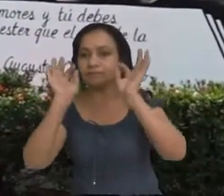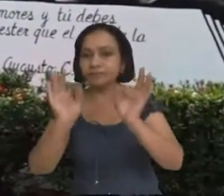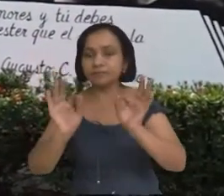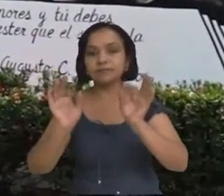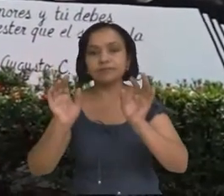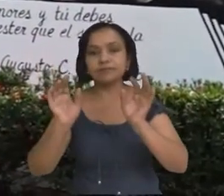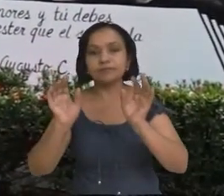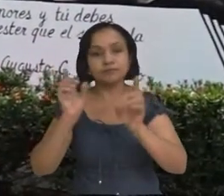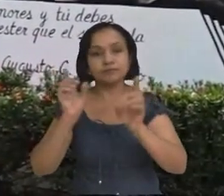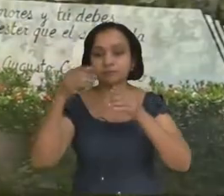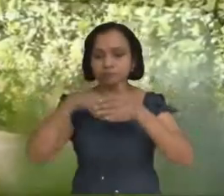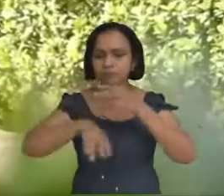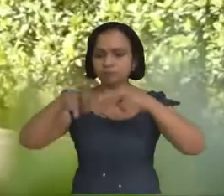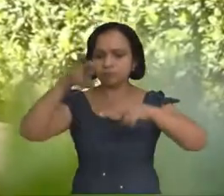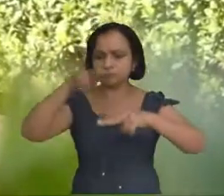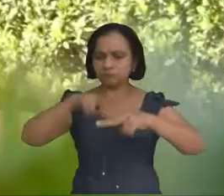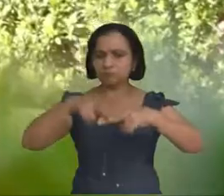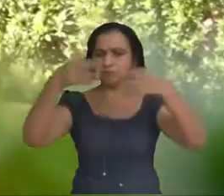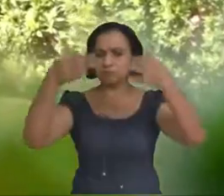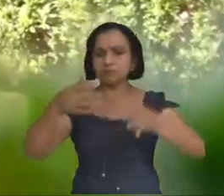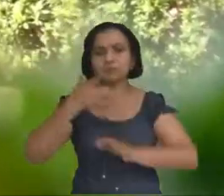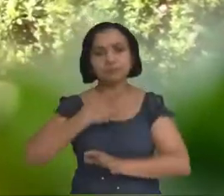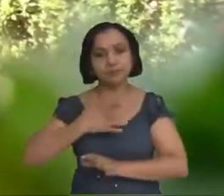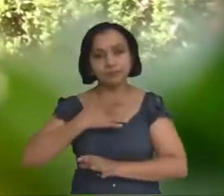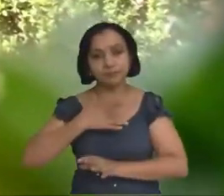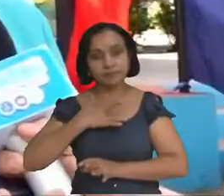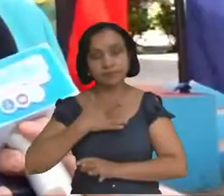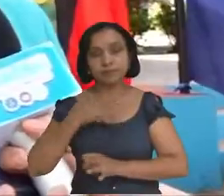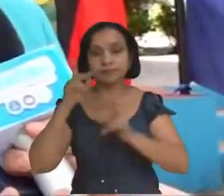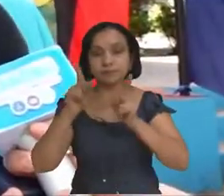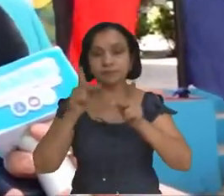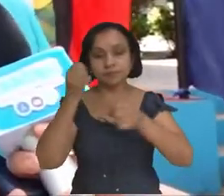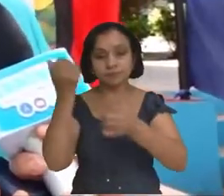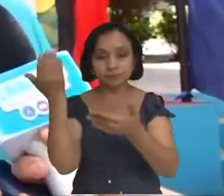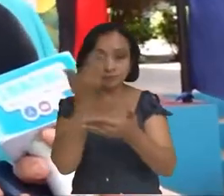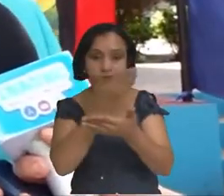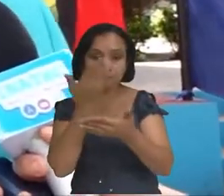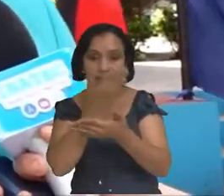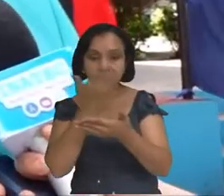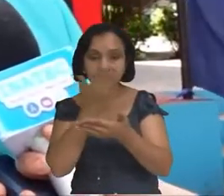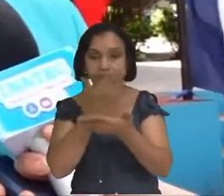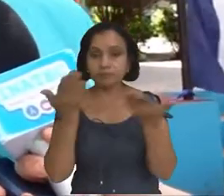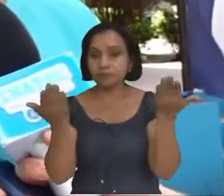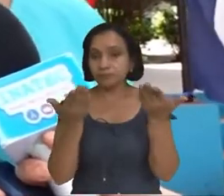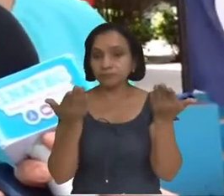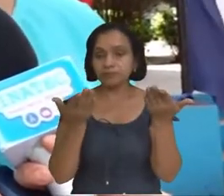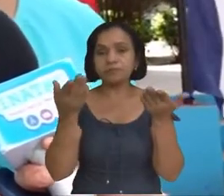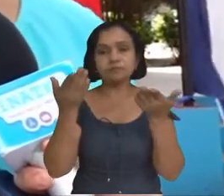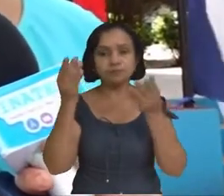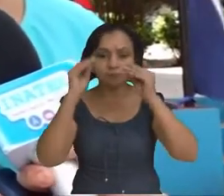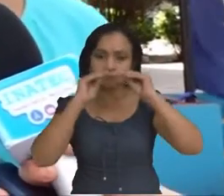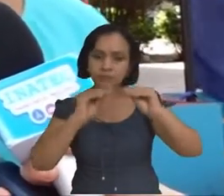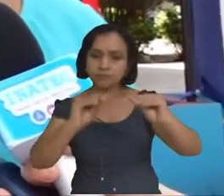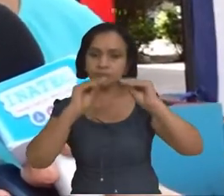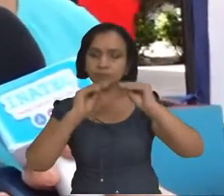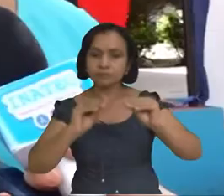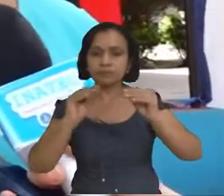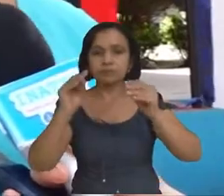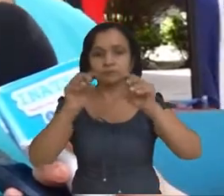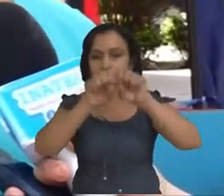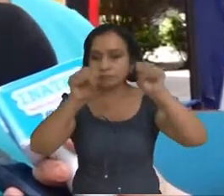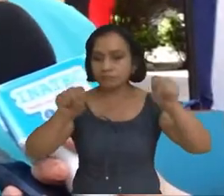garantizar esas condiciones óptimas y necesarias, ¿verdad?, para nuestros protagonistas, tanto en ambientes didácticos como son nuestros